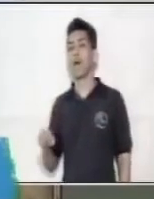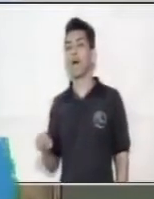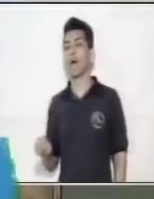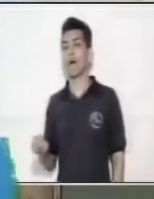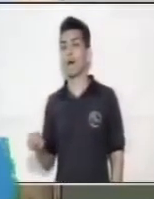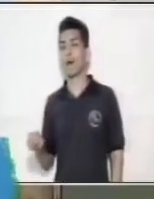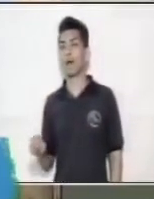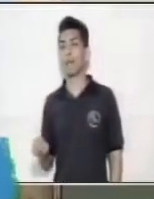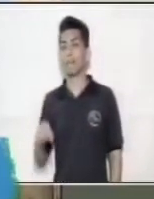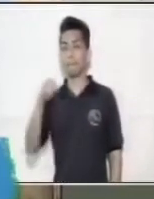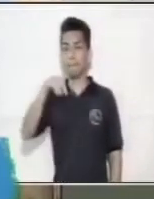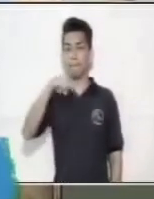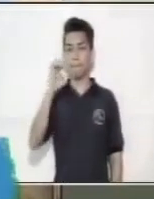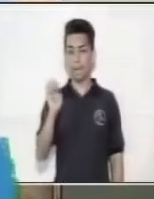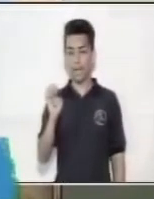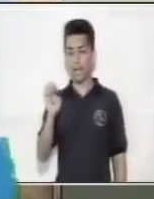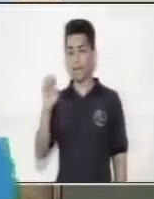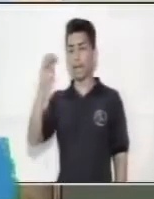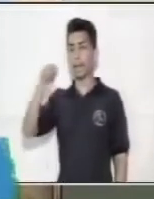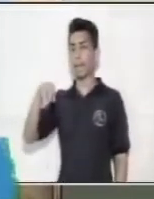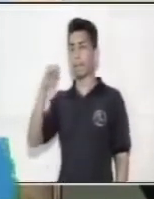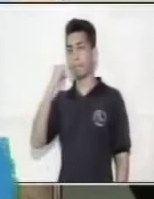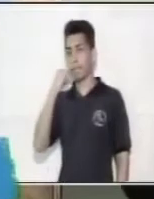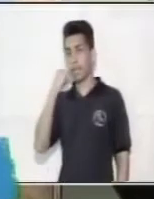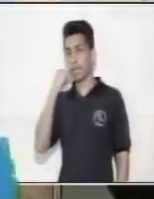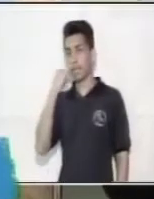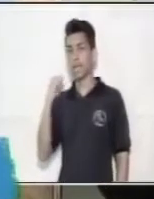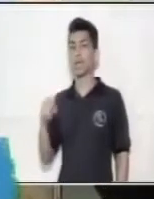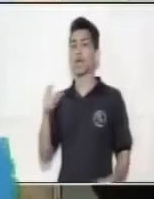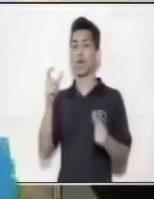Tenemos me, mi y conmigo.